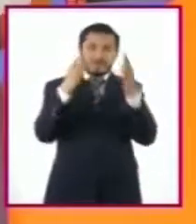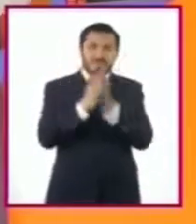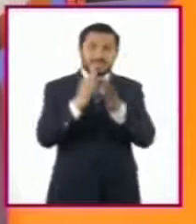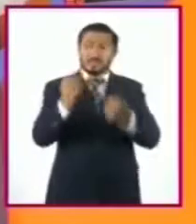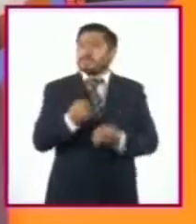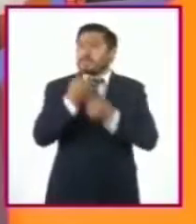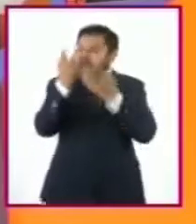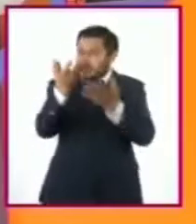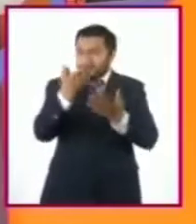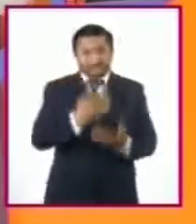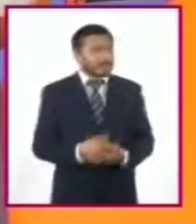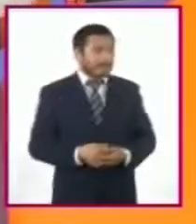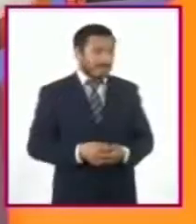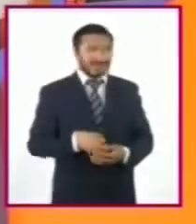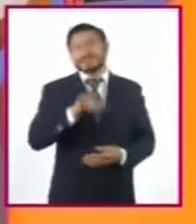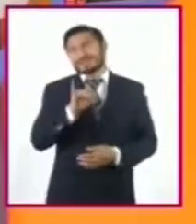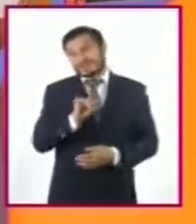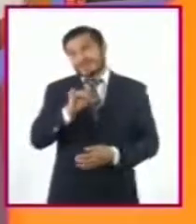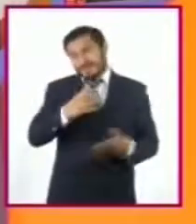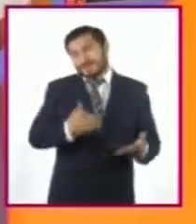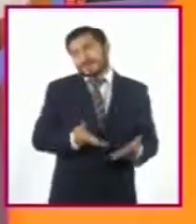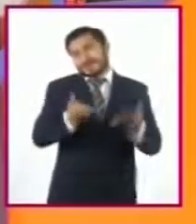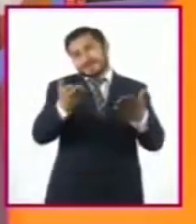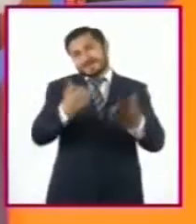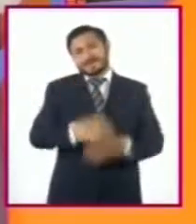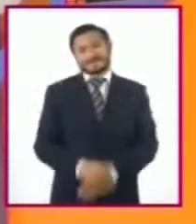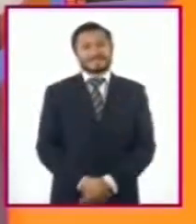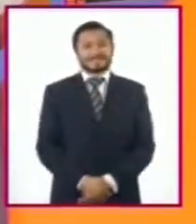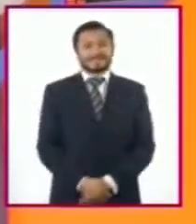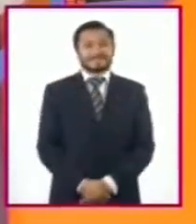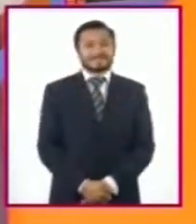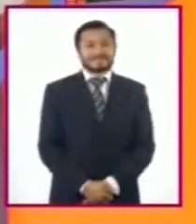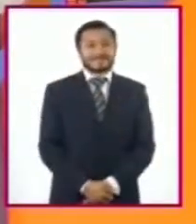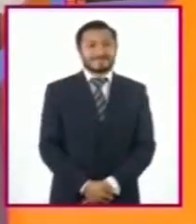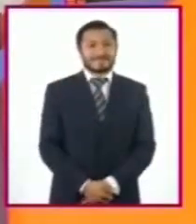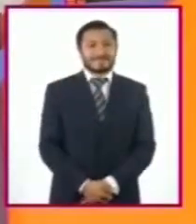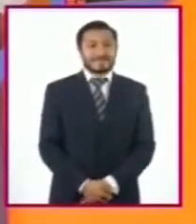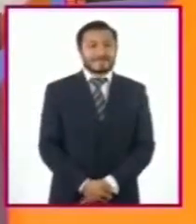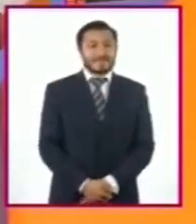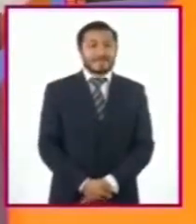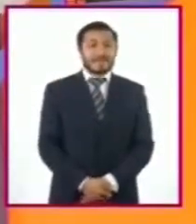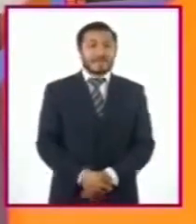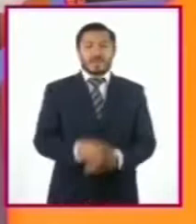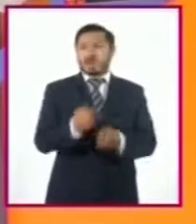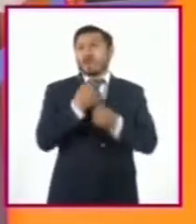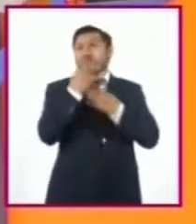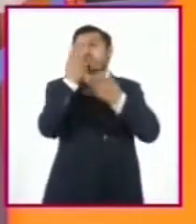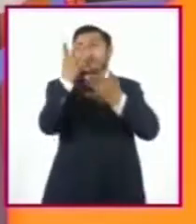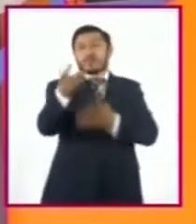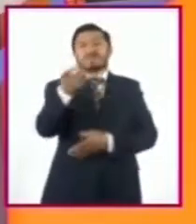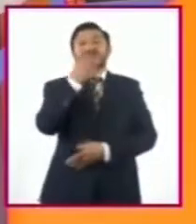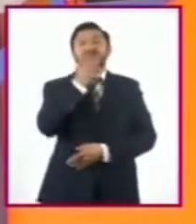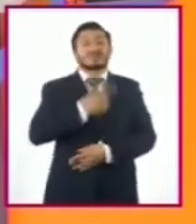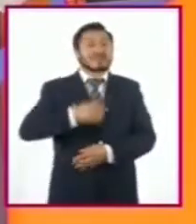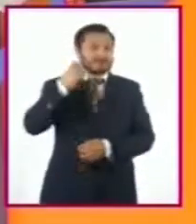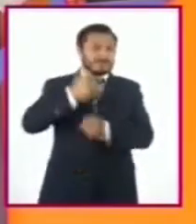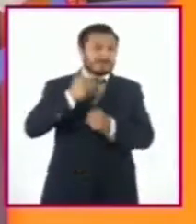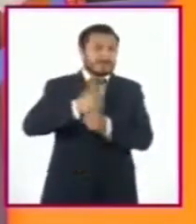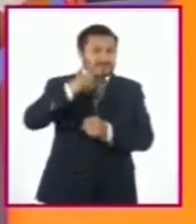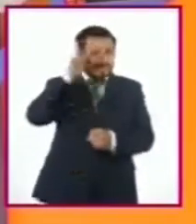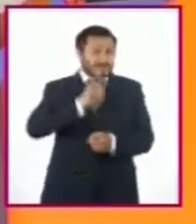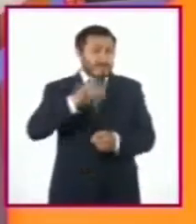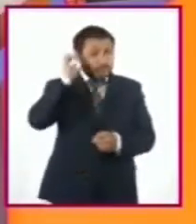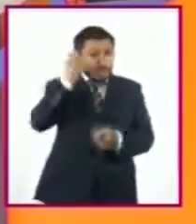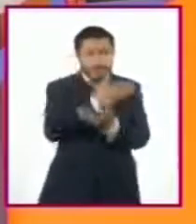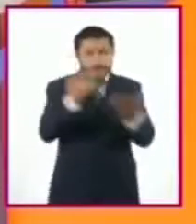poema. Por supuesto, adelante. Es un poema que me recitaba mi abuelita. Espero que les guste